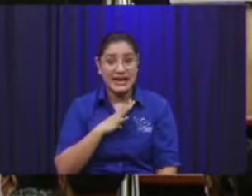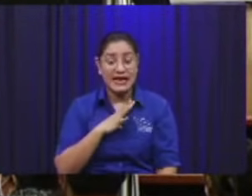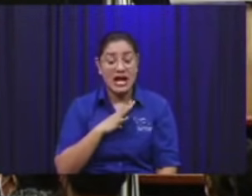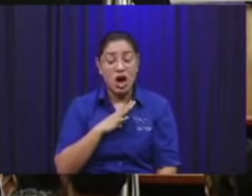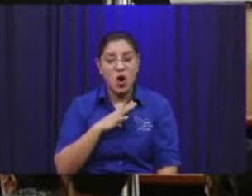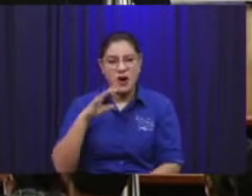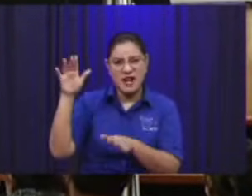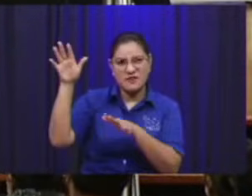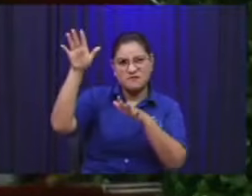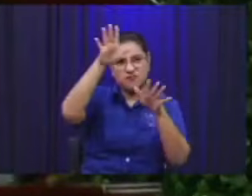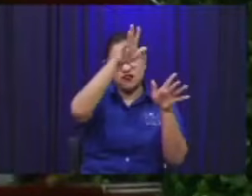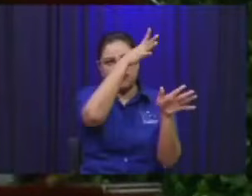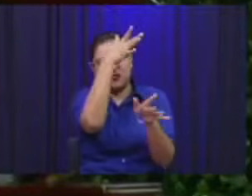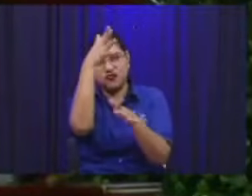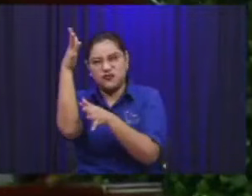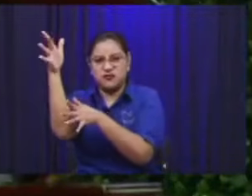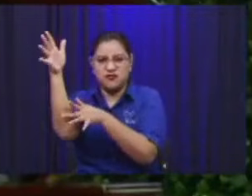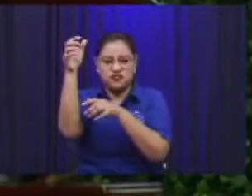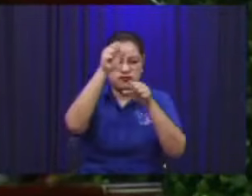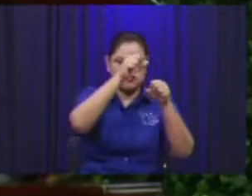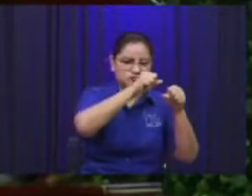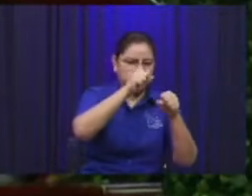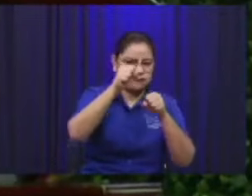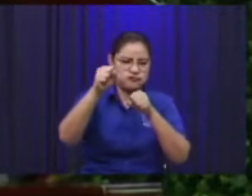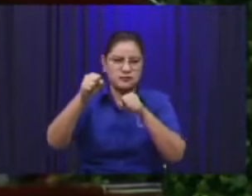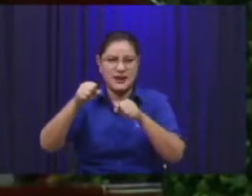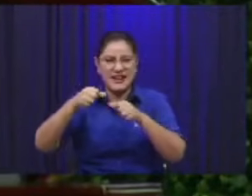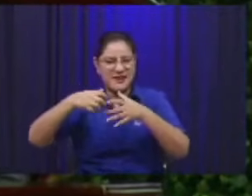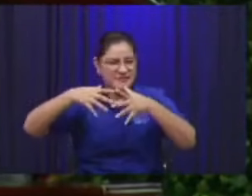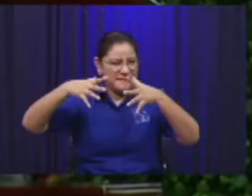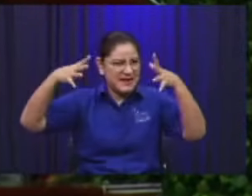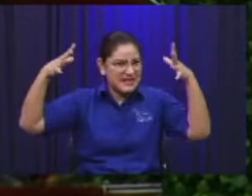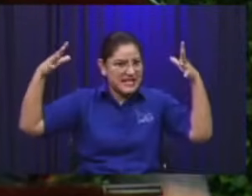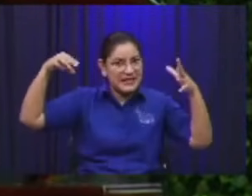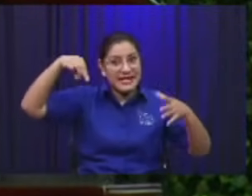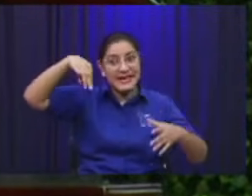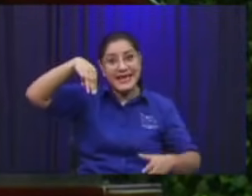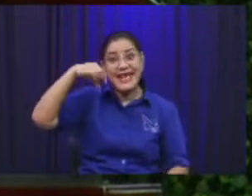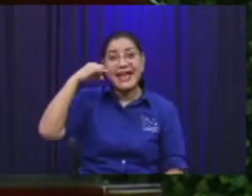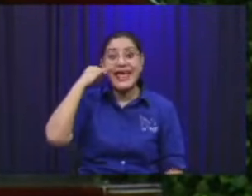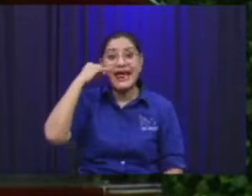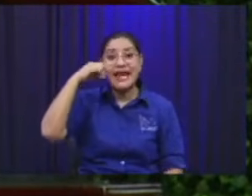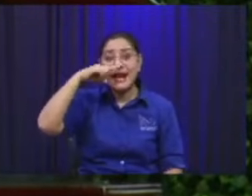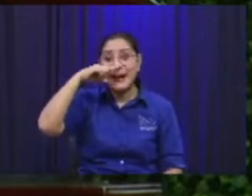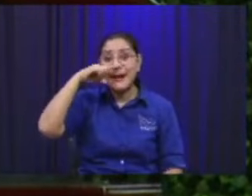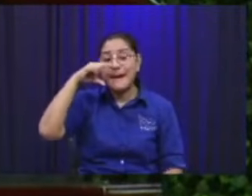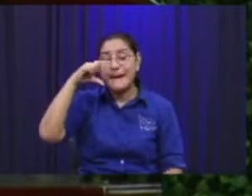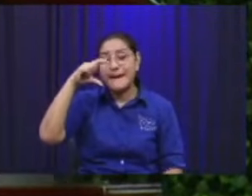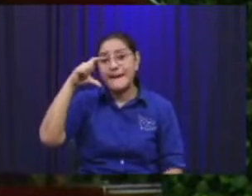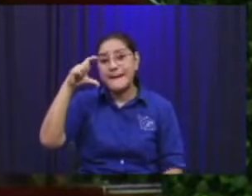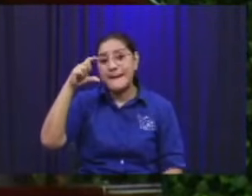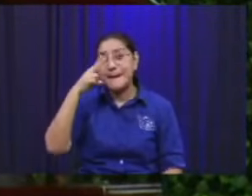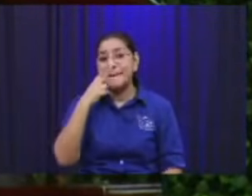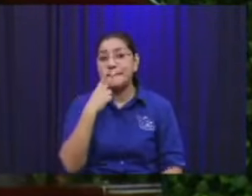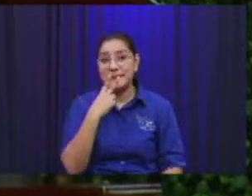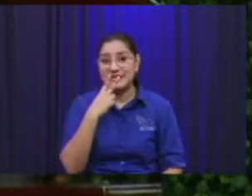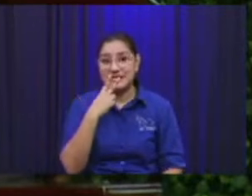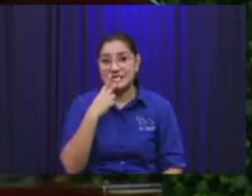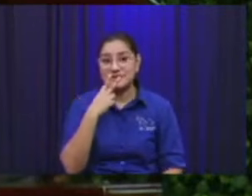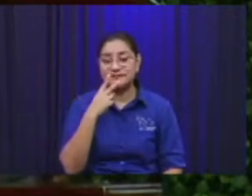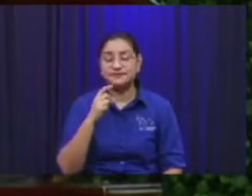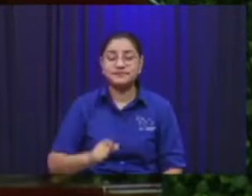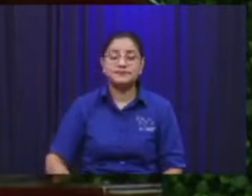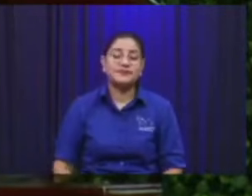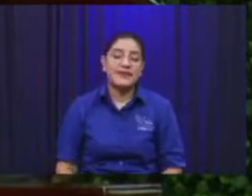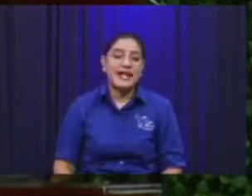y estábamos en nuestro segundo retiro extraordinario en el primer retiro lo hicimos en la cia